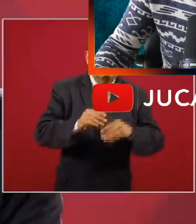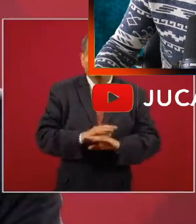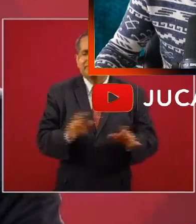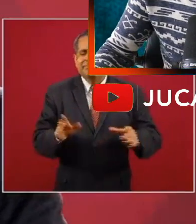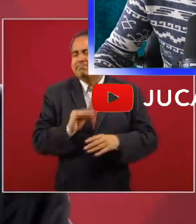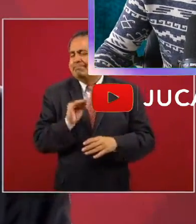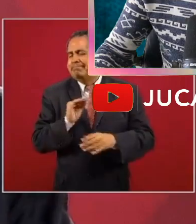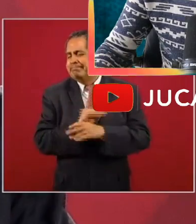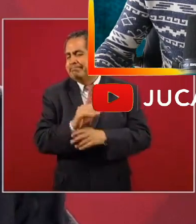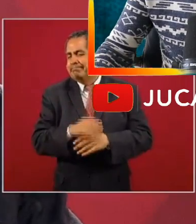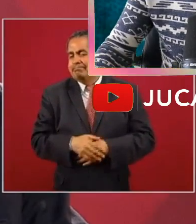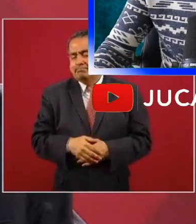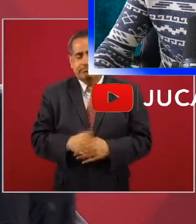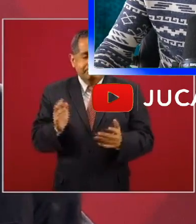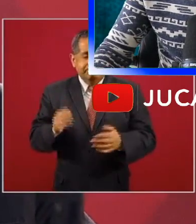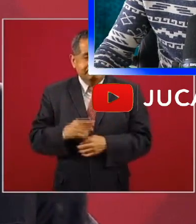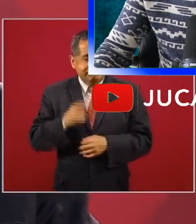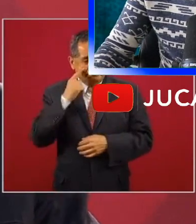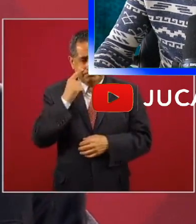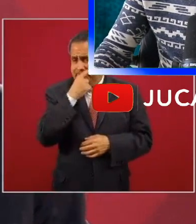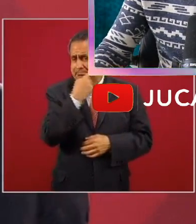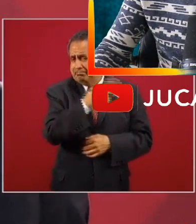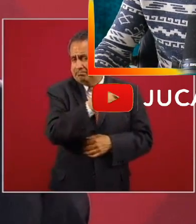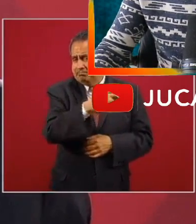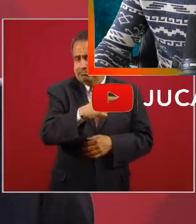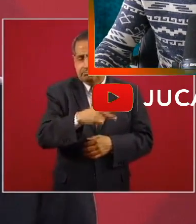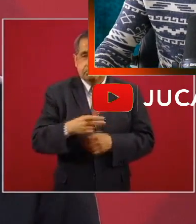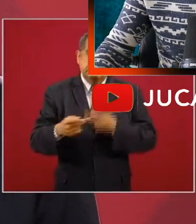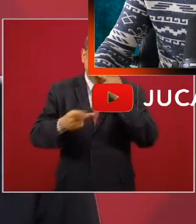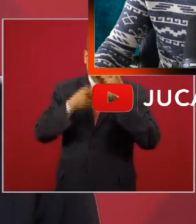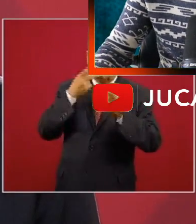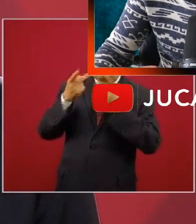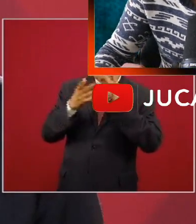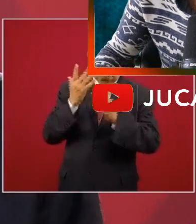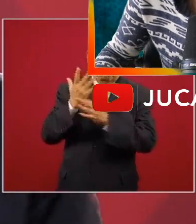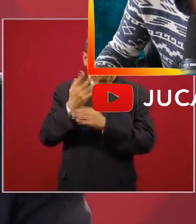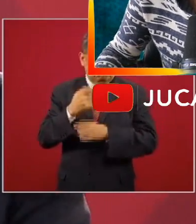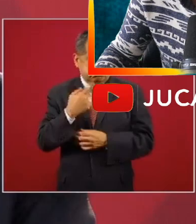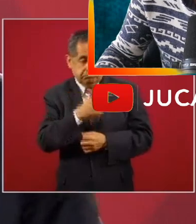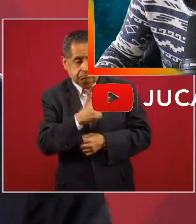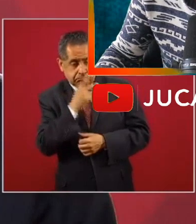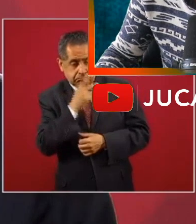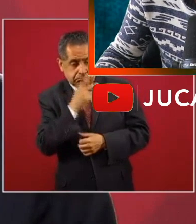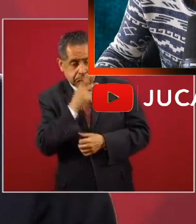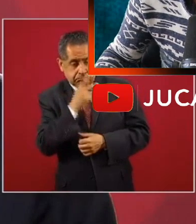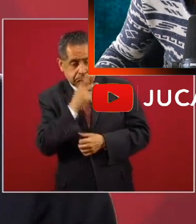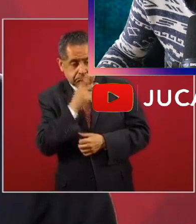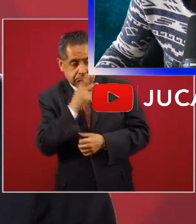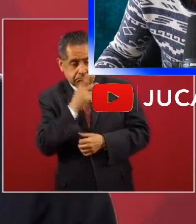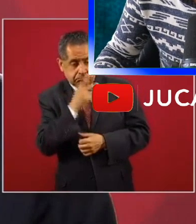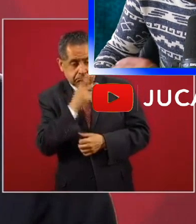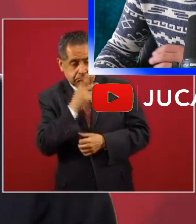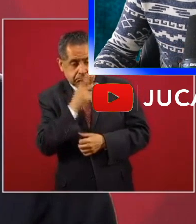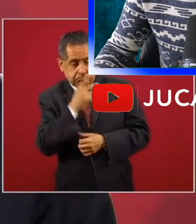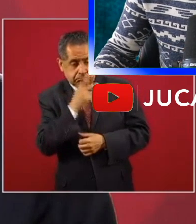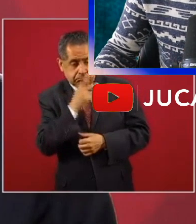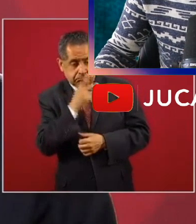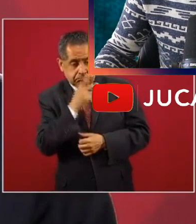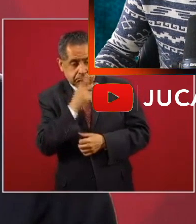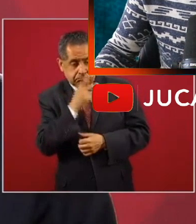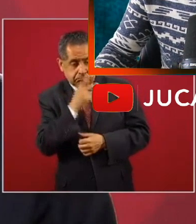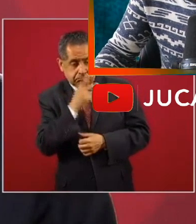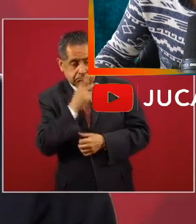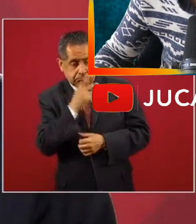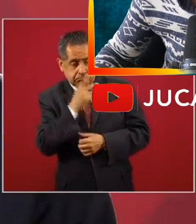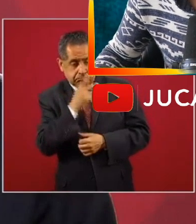Y cada quien es responsable de sus actos. Con eso, el presidente, estas